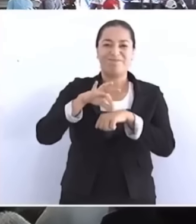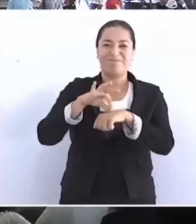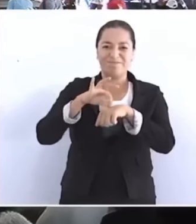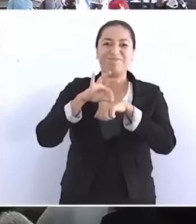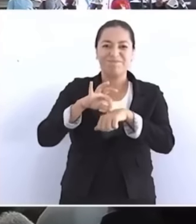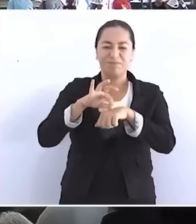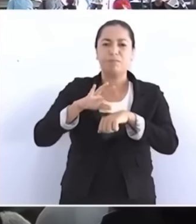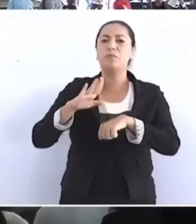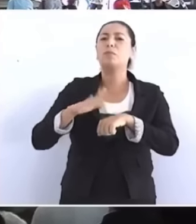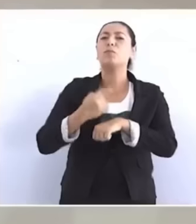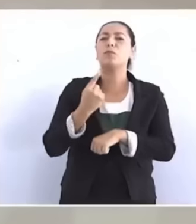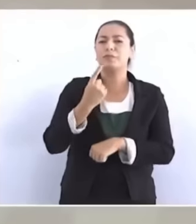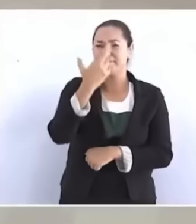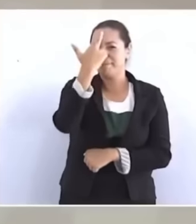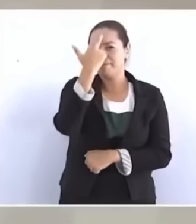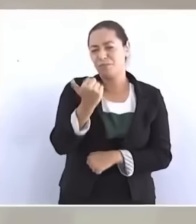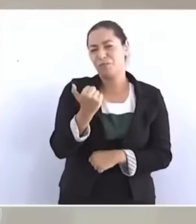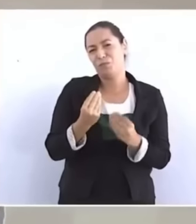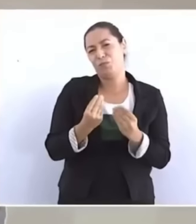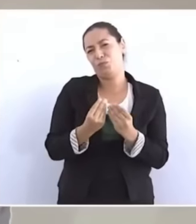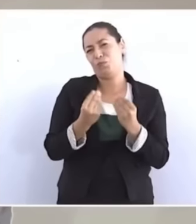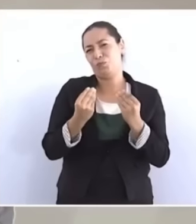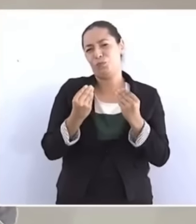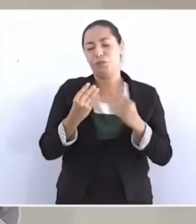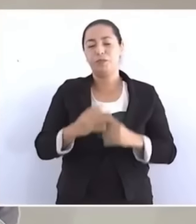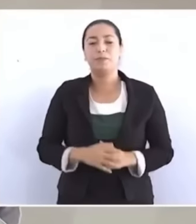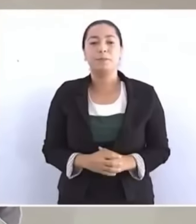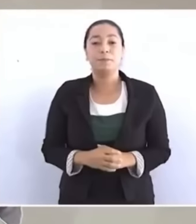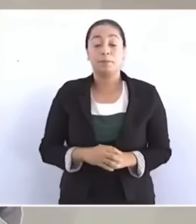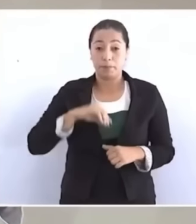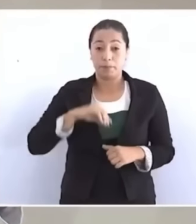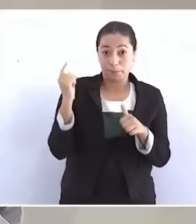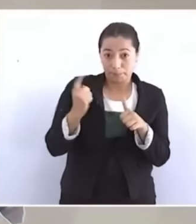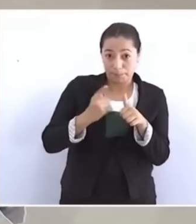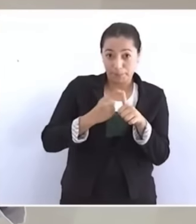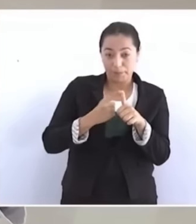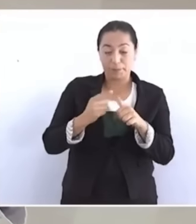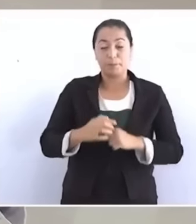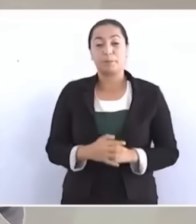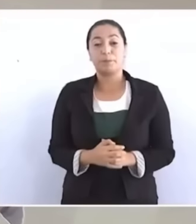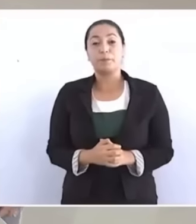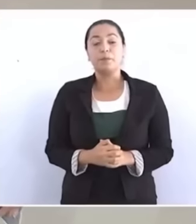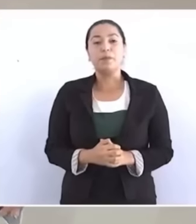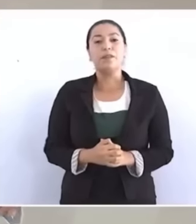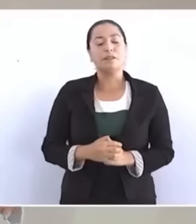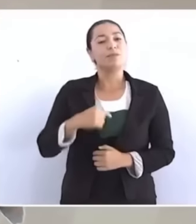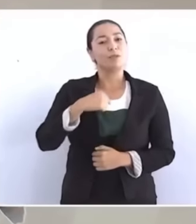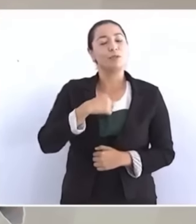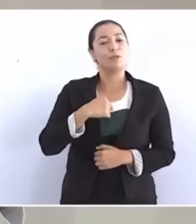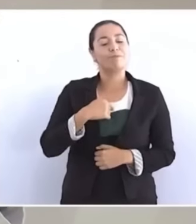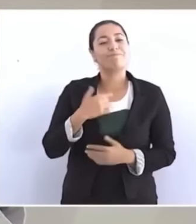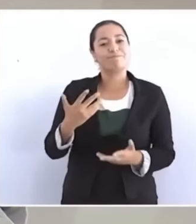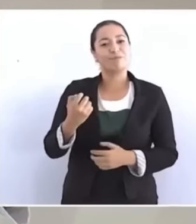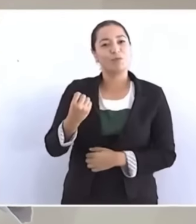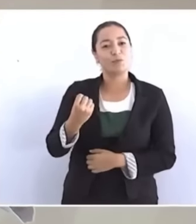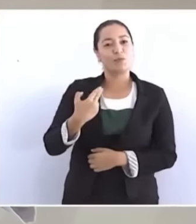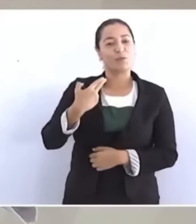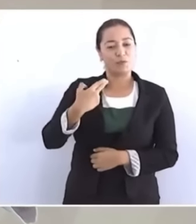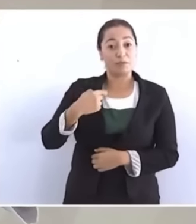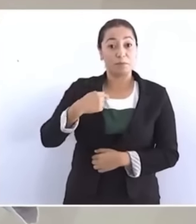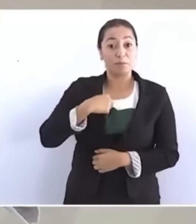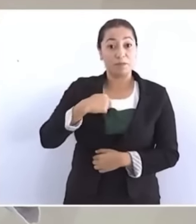razones. La primera es que tengo el privilegio, la